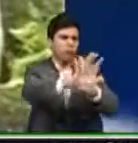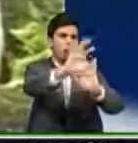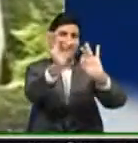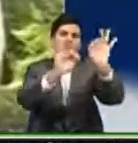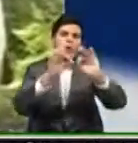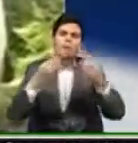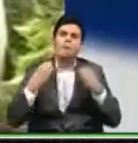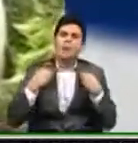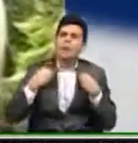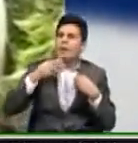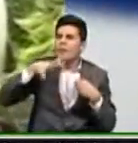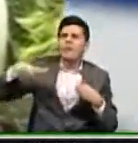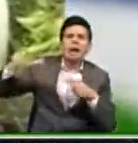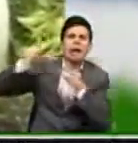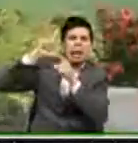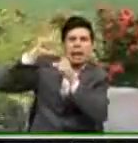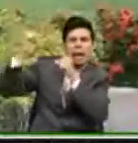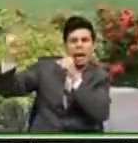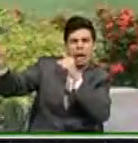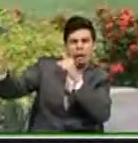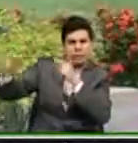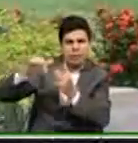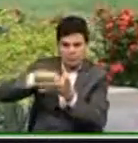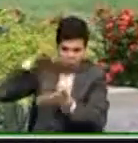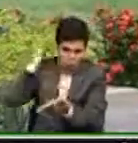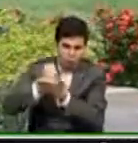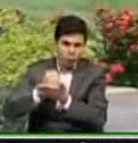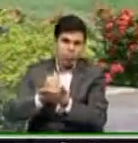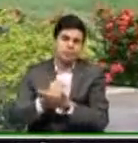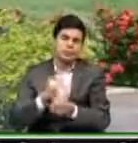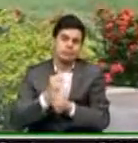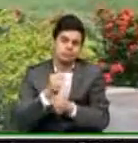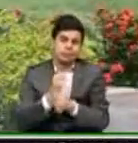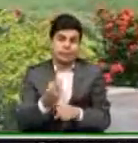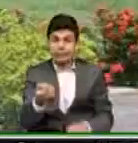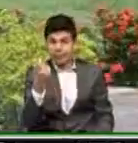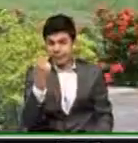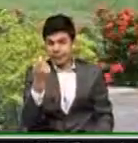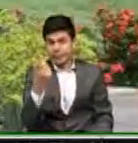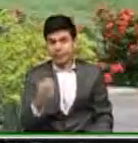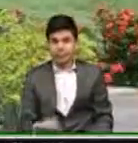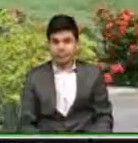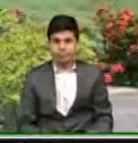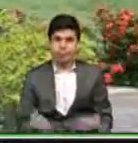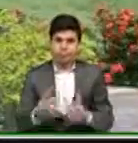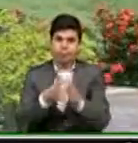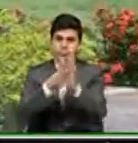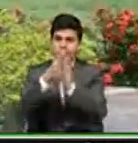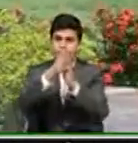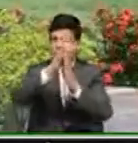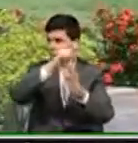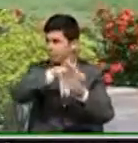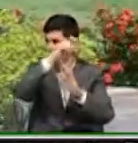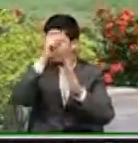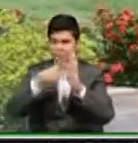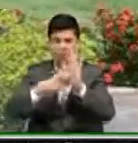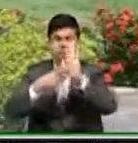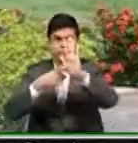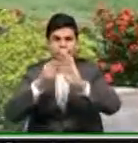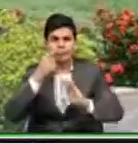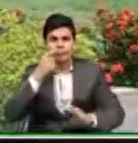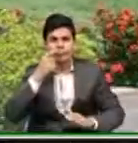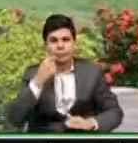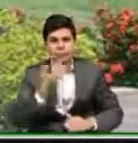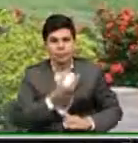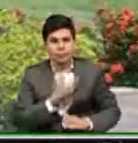en zonas apartadas. La pobreza es el principal factor de que los padres de familia pongan a